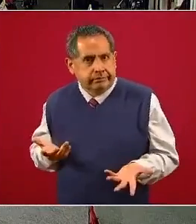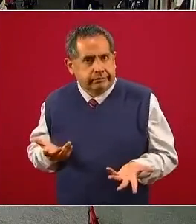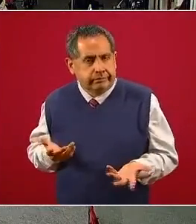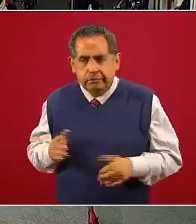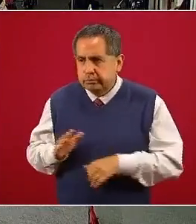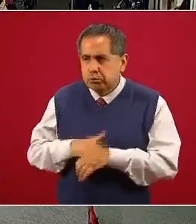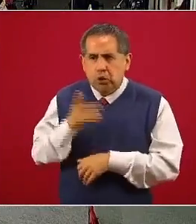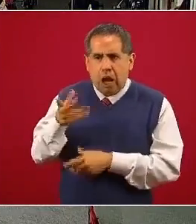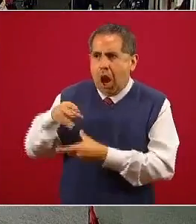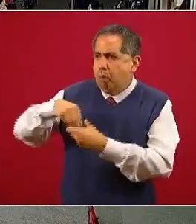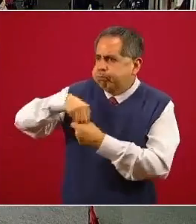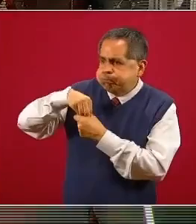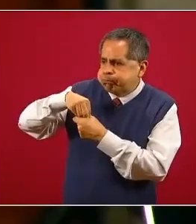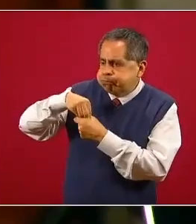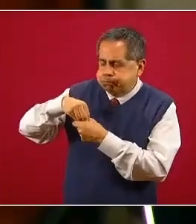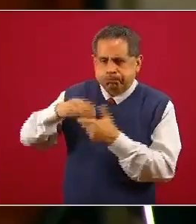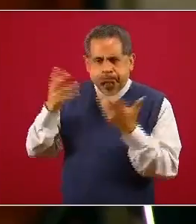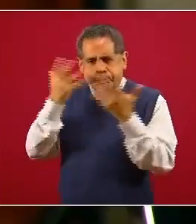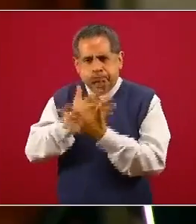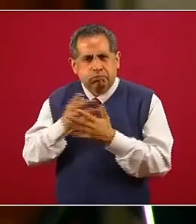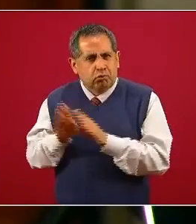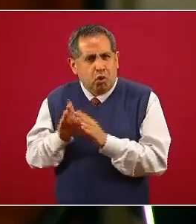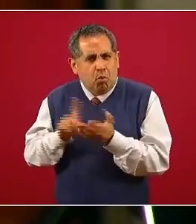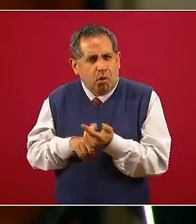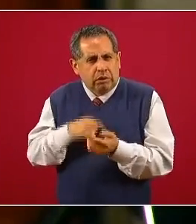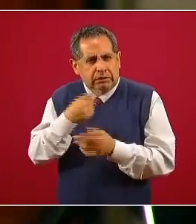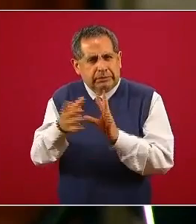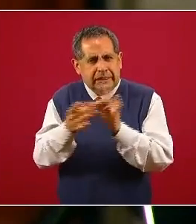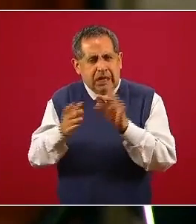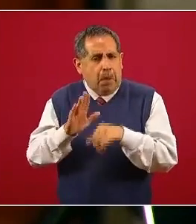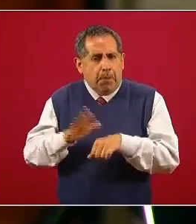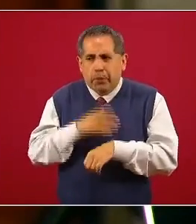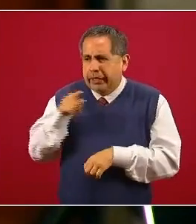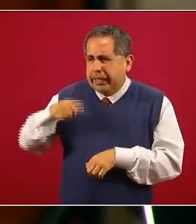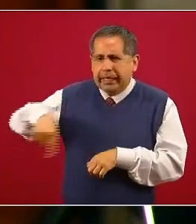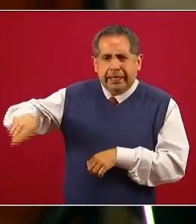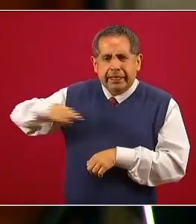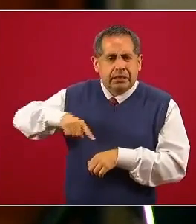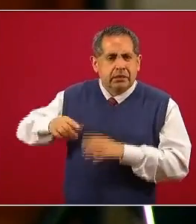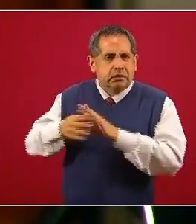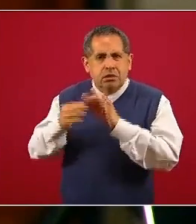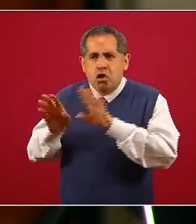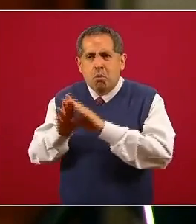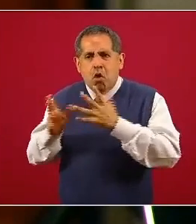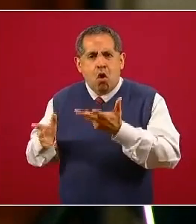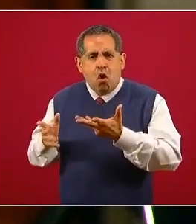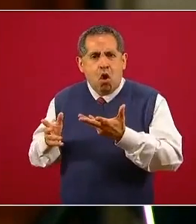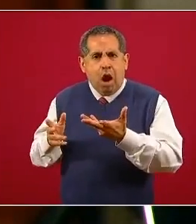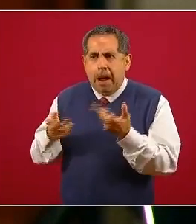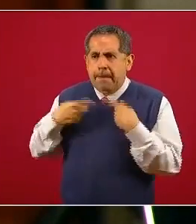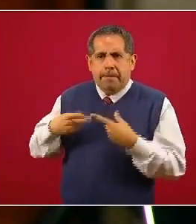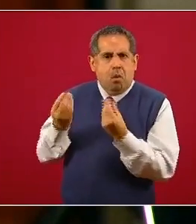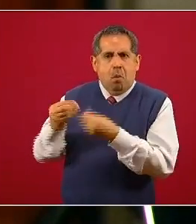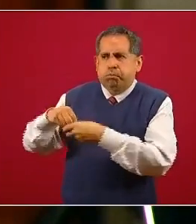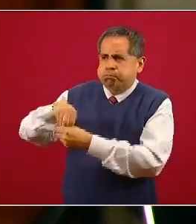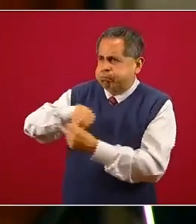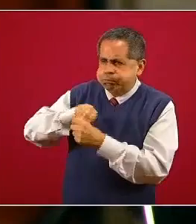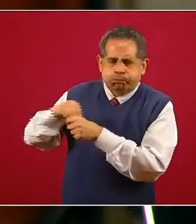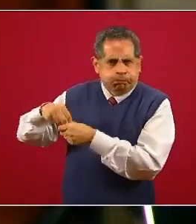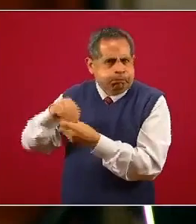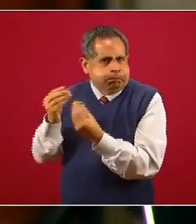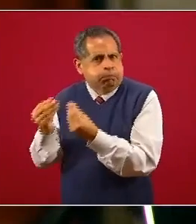es, desde el punto de vista epidemiológico, ¿cómo se puede explicar que un continente que tiene tal cantidad de